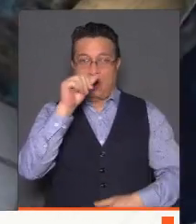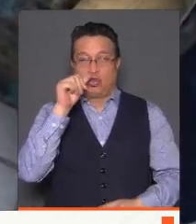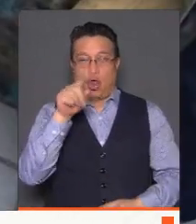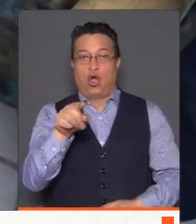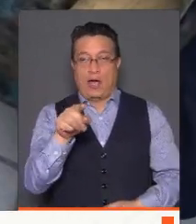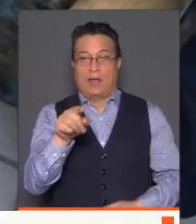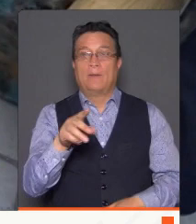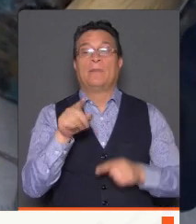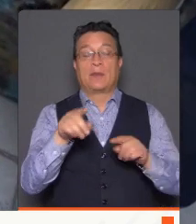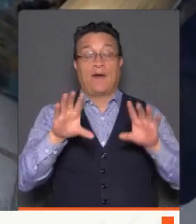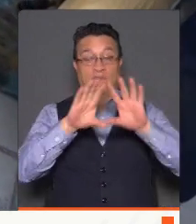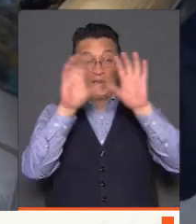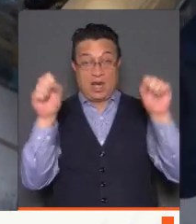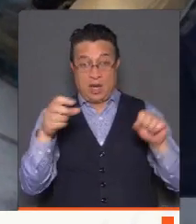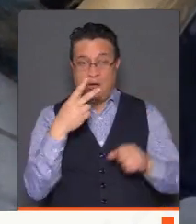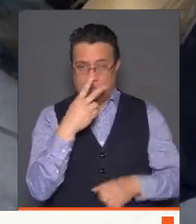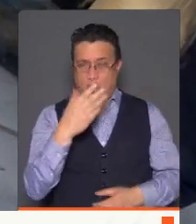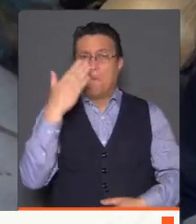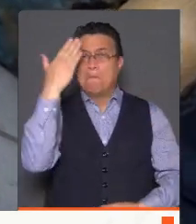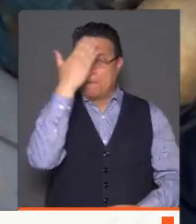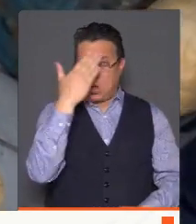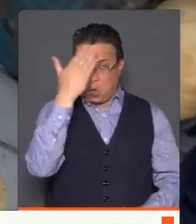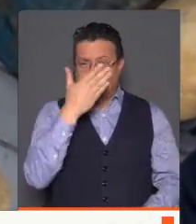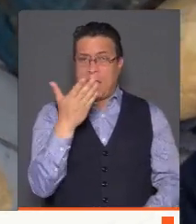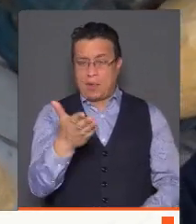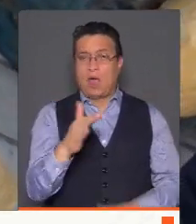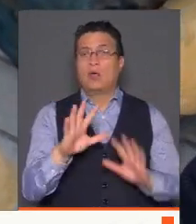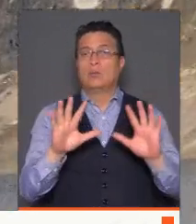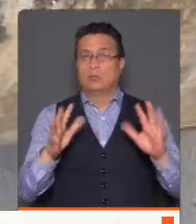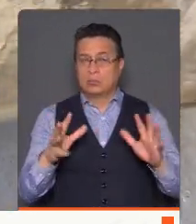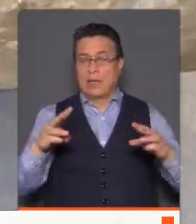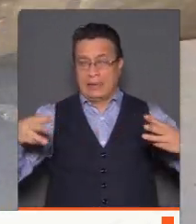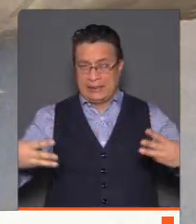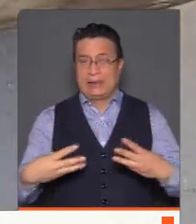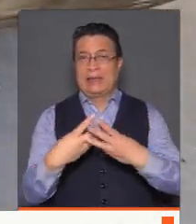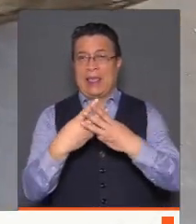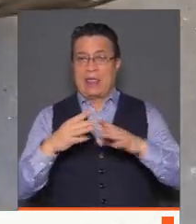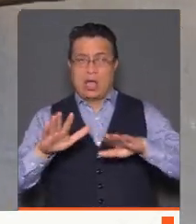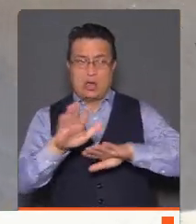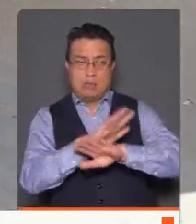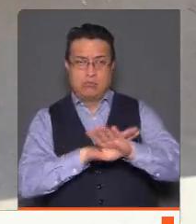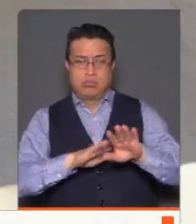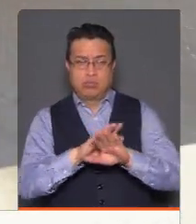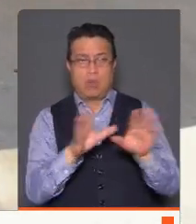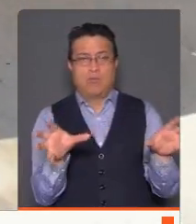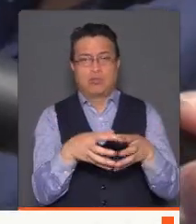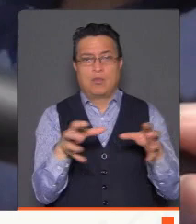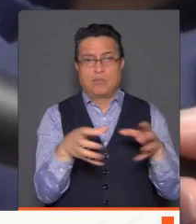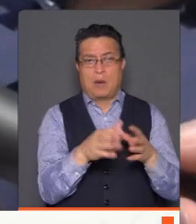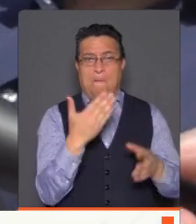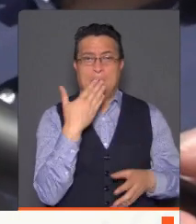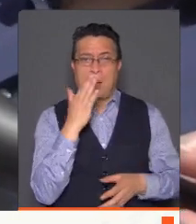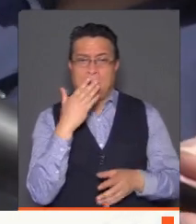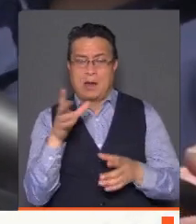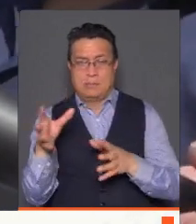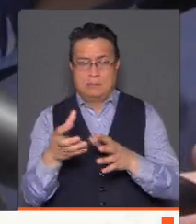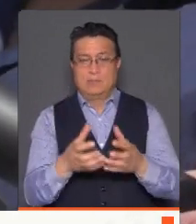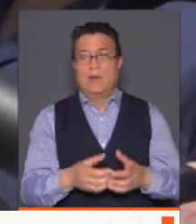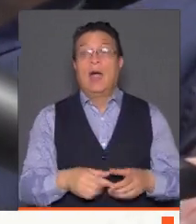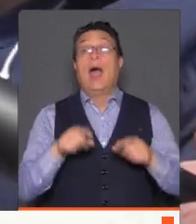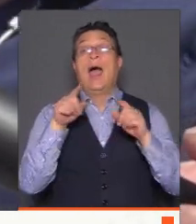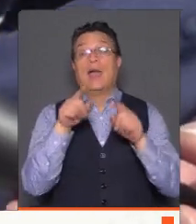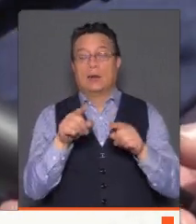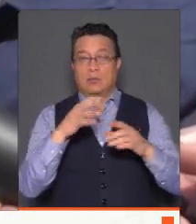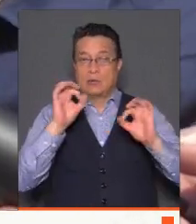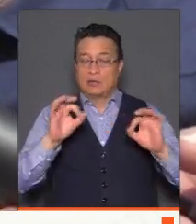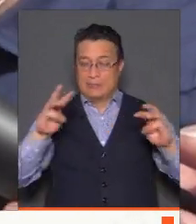mismo la Fiscalía se mostró preocupada ante una supuesta red de protección de organizaciones criminales. O sea, yo no sabría decir si hay una